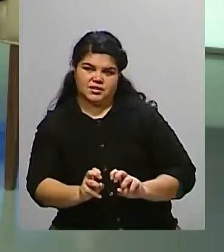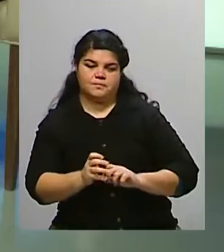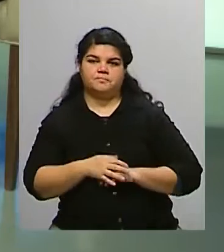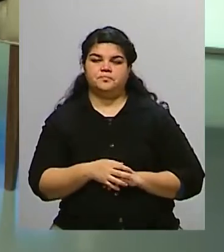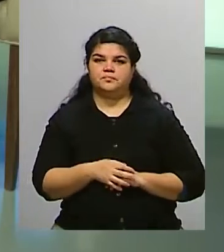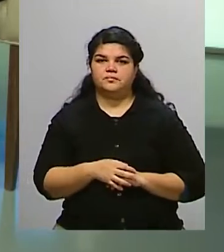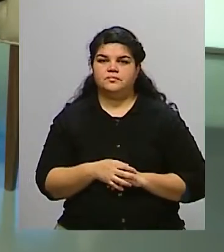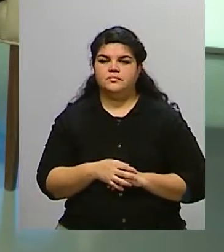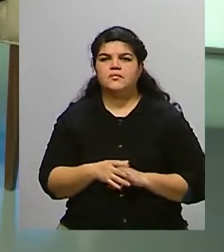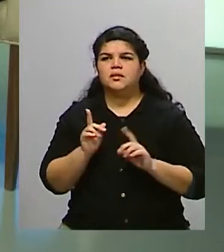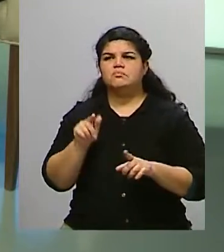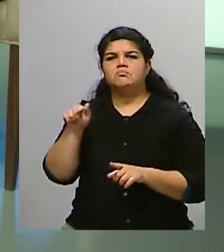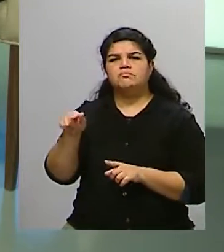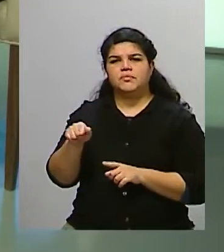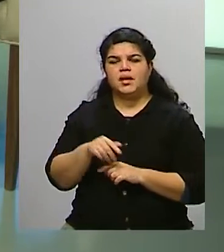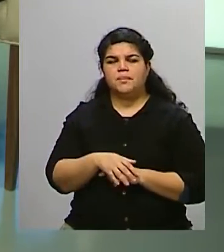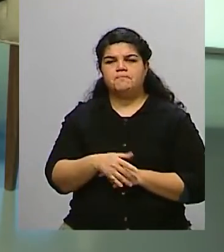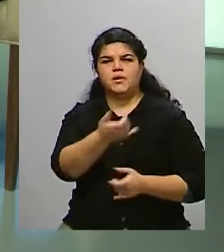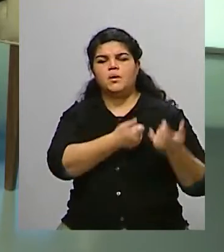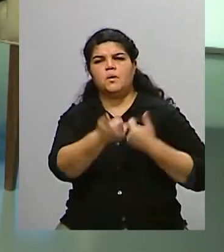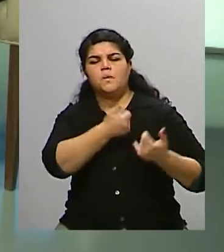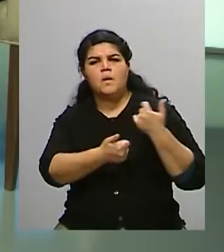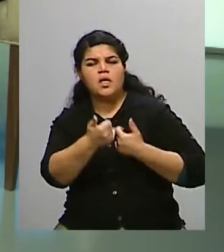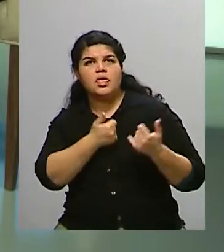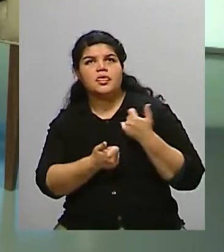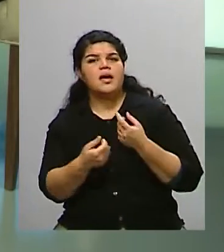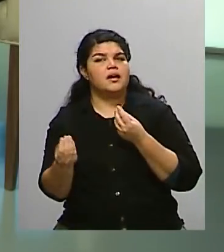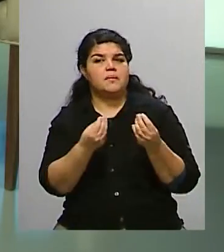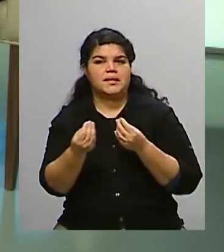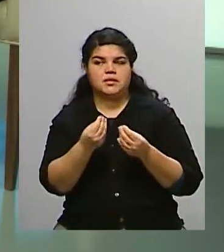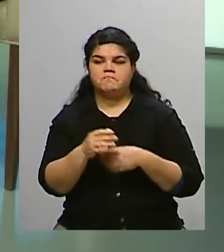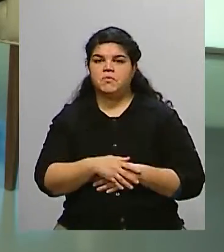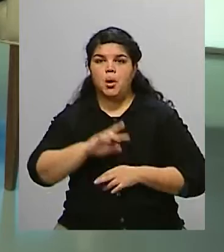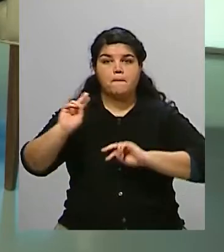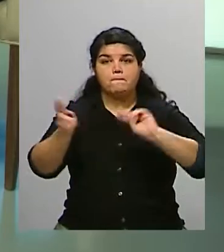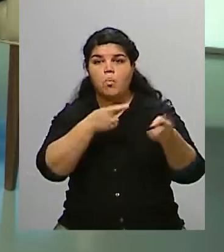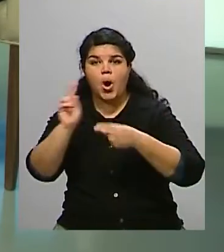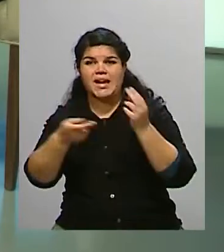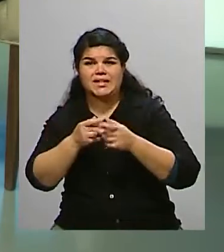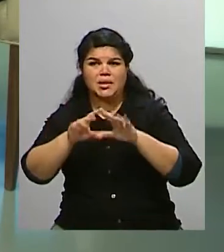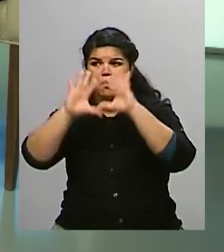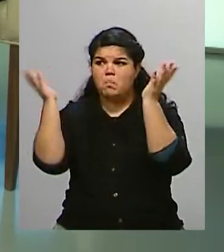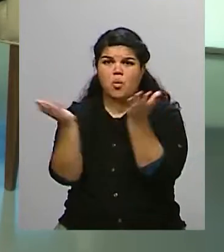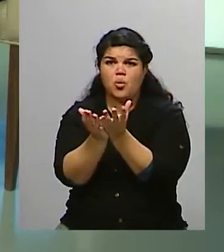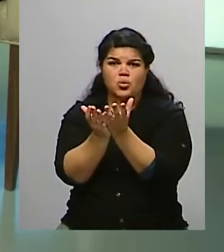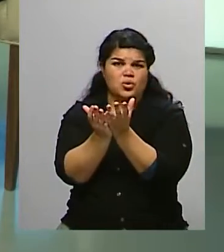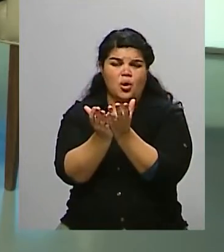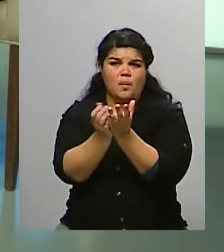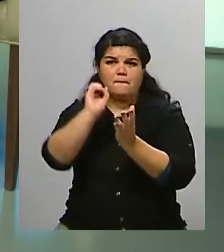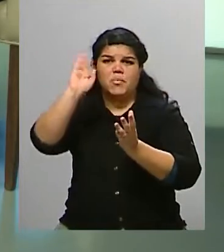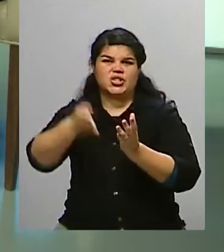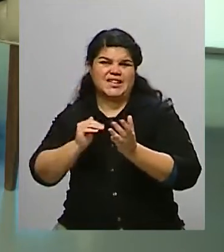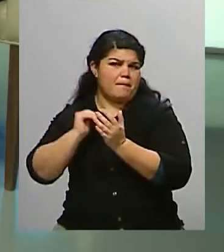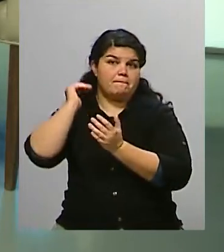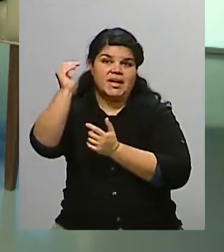recién Víctor, que la mayor causa de muerte tiene que ver con 3 enfermedades que son las más importantes, o las que terminan siendo las